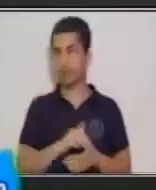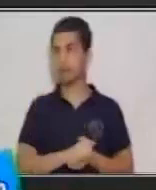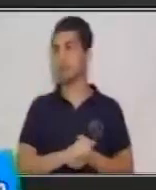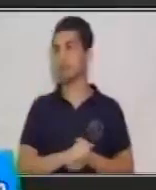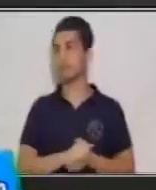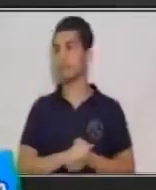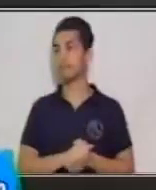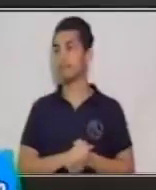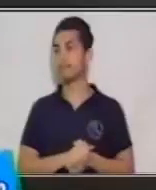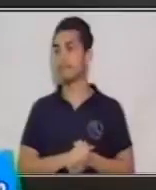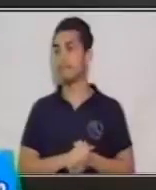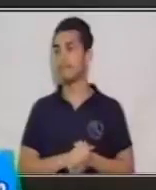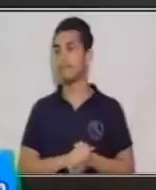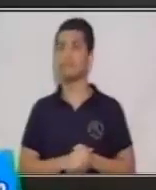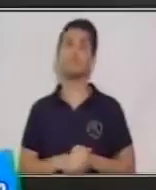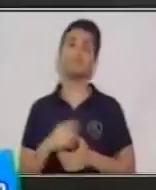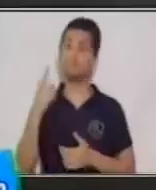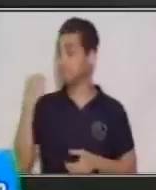Este tipo de lectura